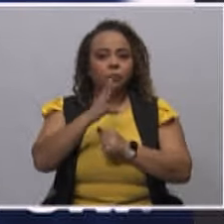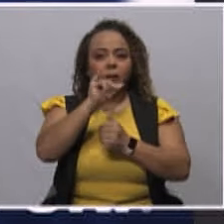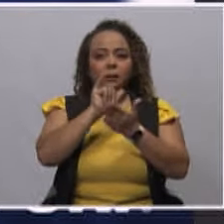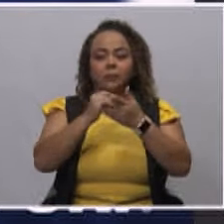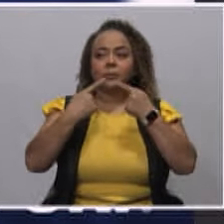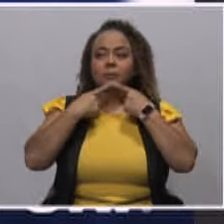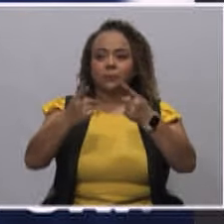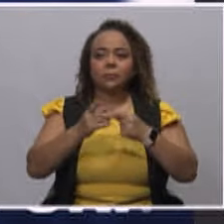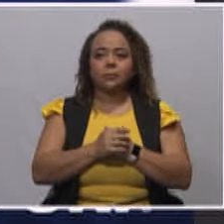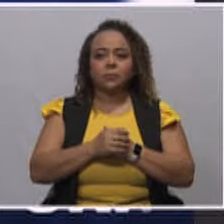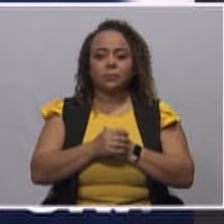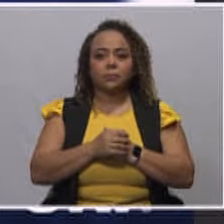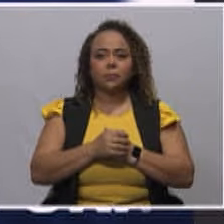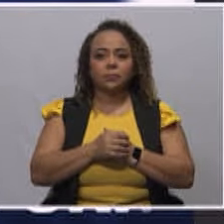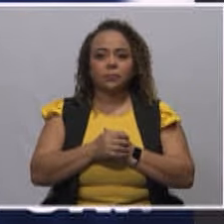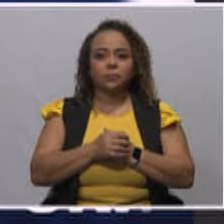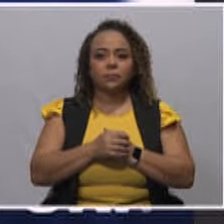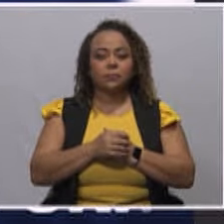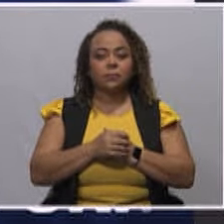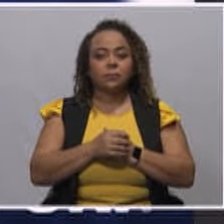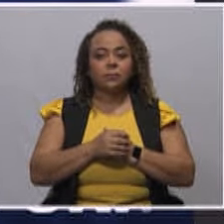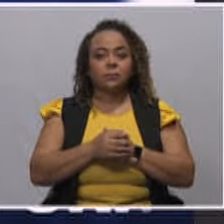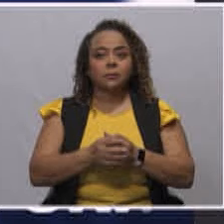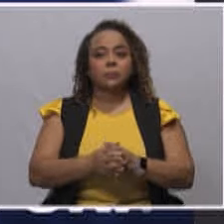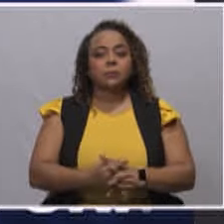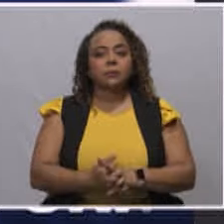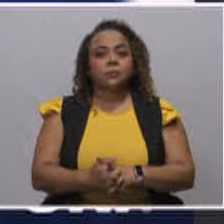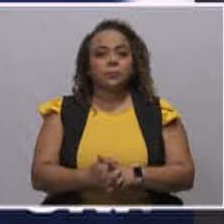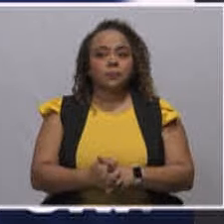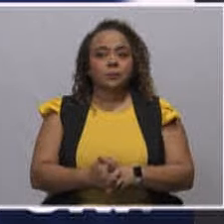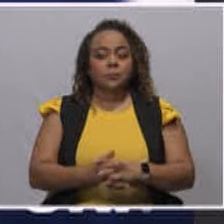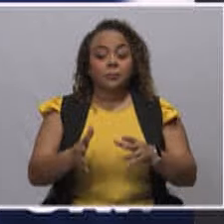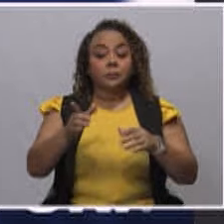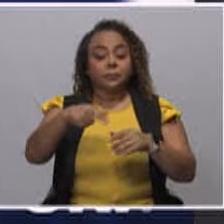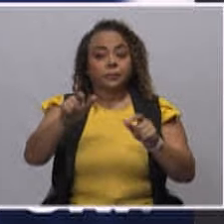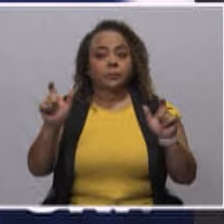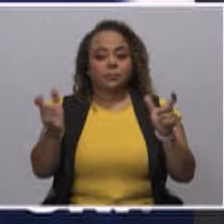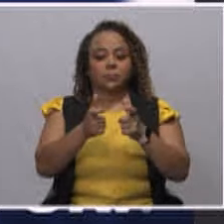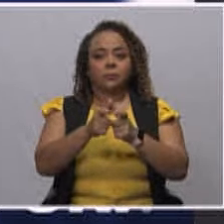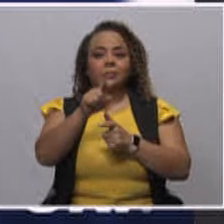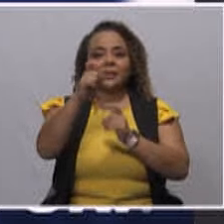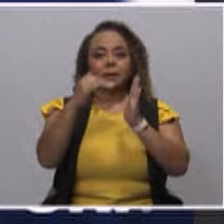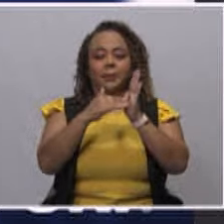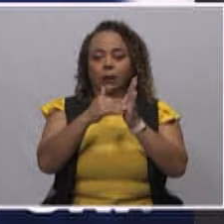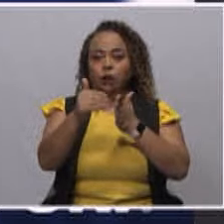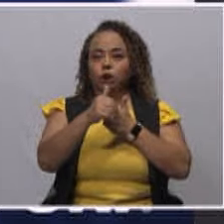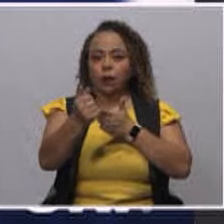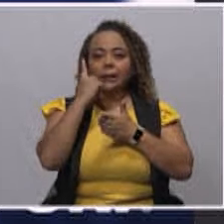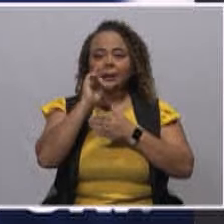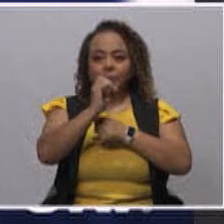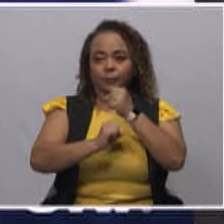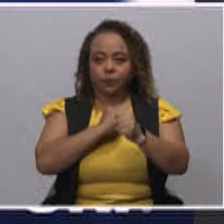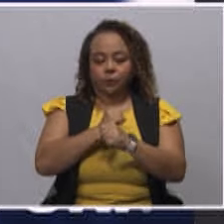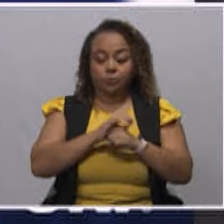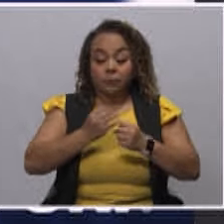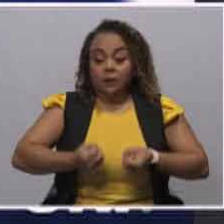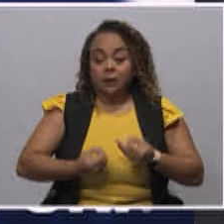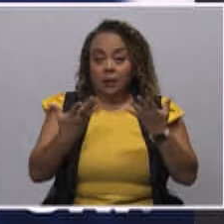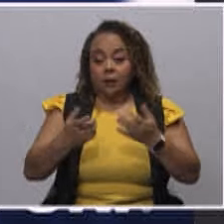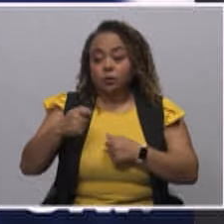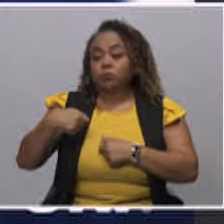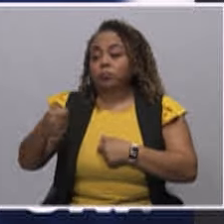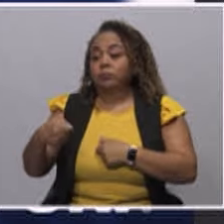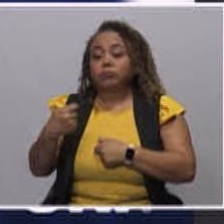anunciado previamente que iban a recortar alrededor de $1,000 anuales en gastos de bolsillo